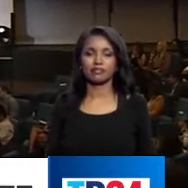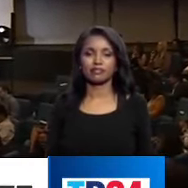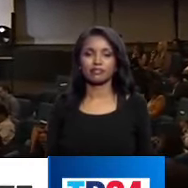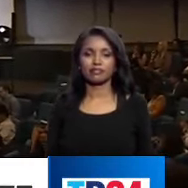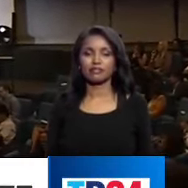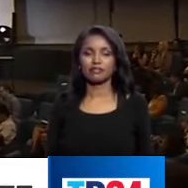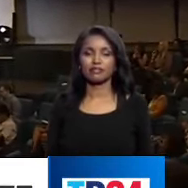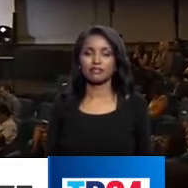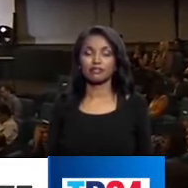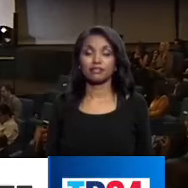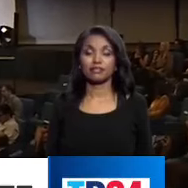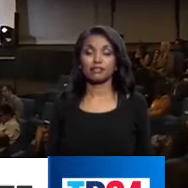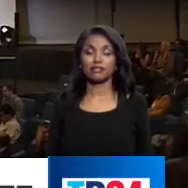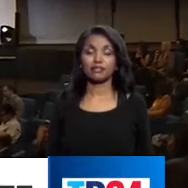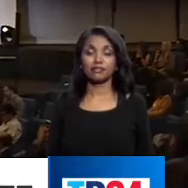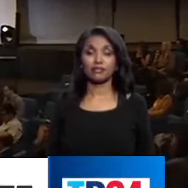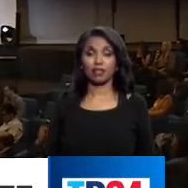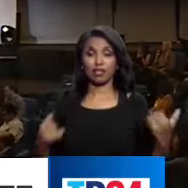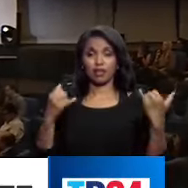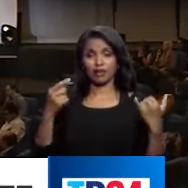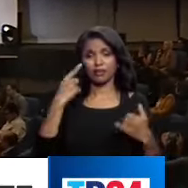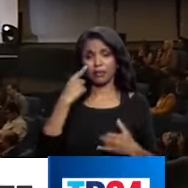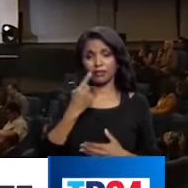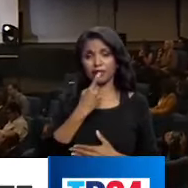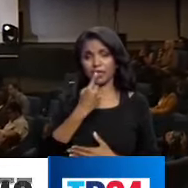Efectivamente, vemos el momento en que se acercan